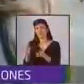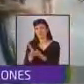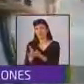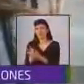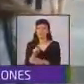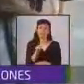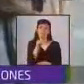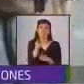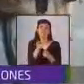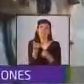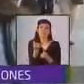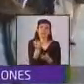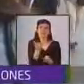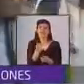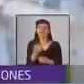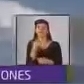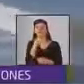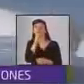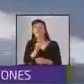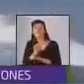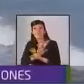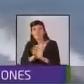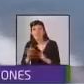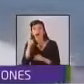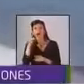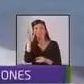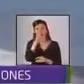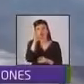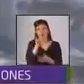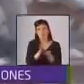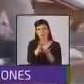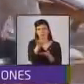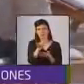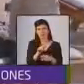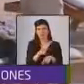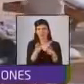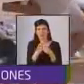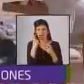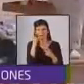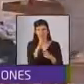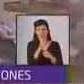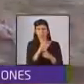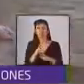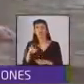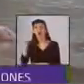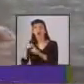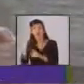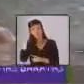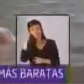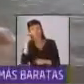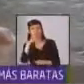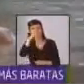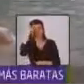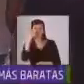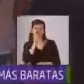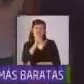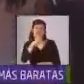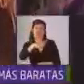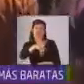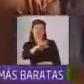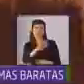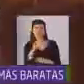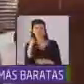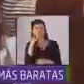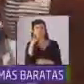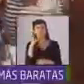igual. ¿Cuándo se ponen a ver ustedes los pasajes? Después de Navidad. Es cierto que muchos sienten que el verano aún está muy, pero muy lejos. Para ser